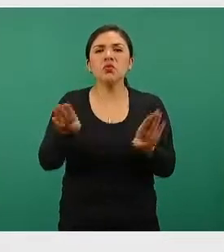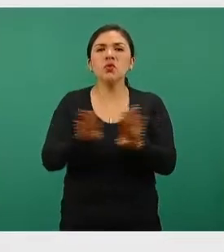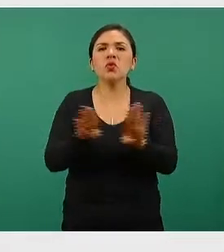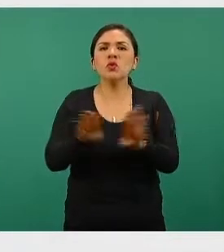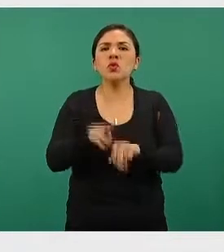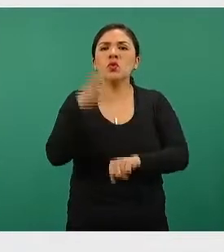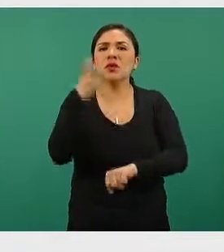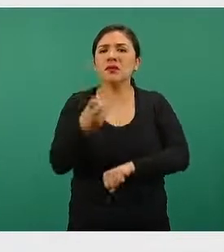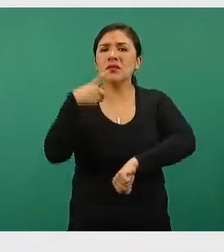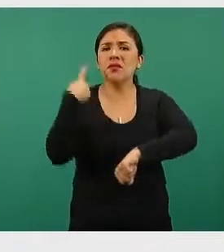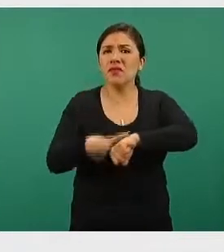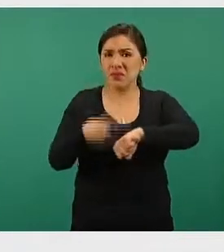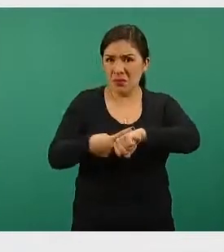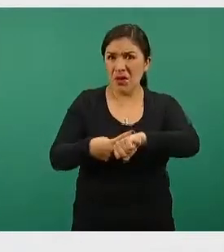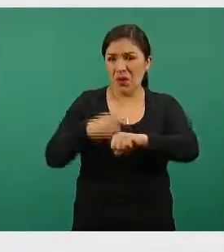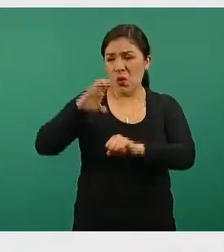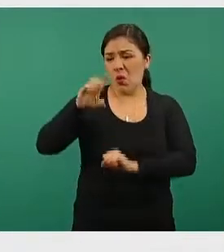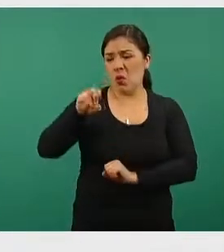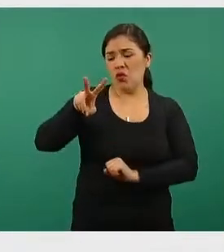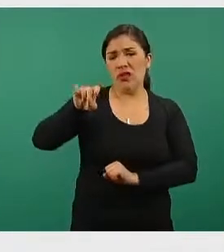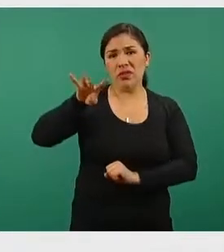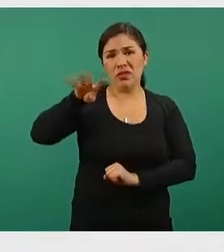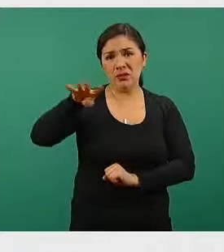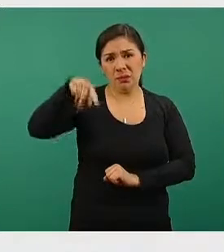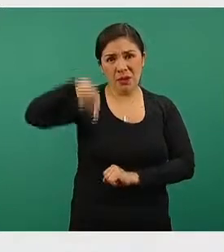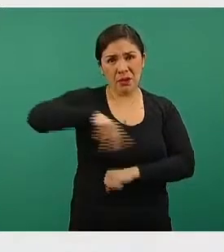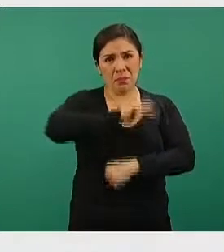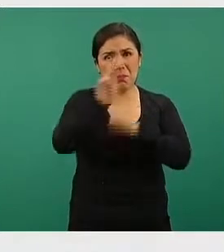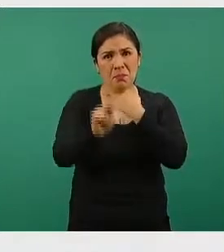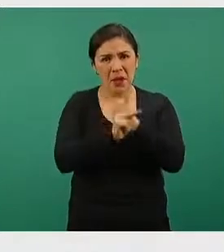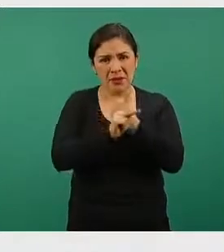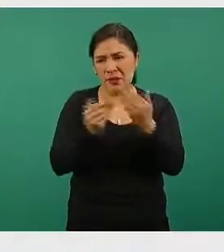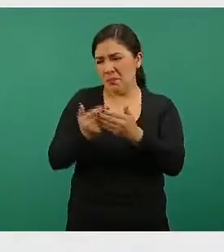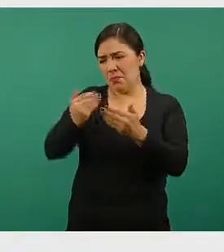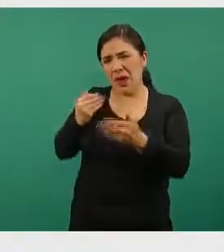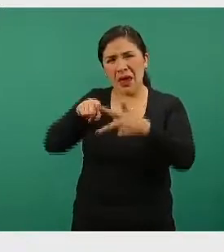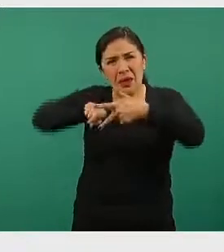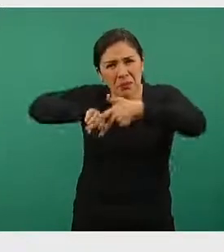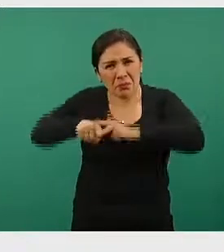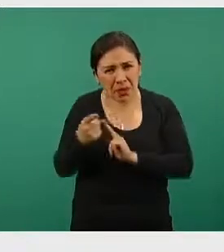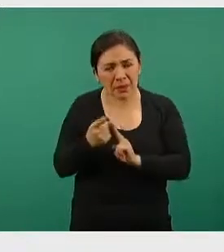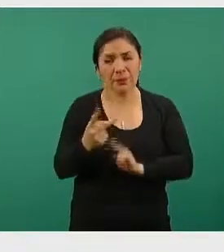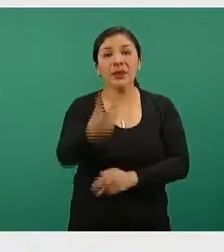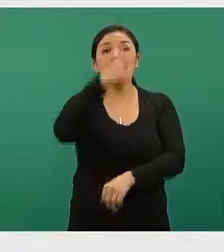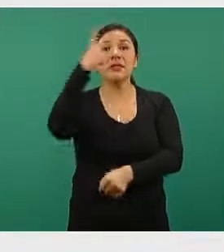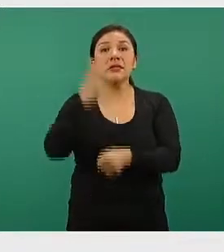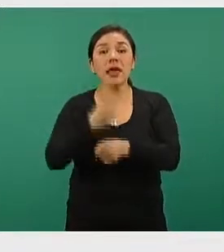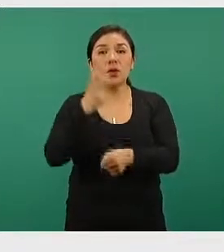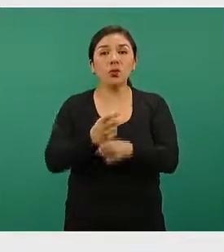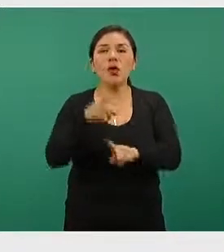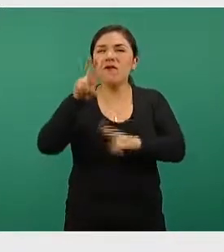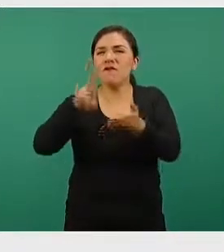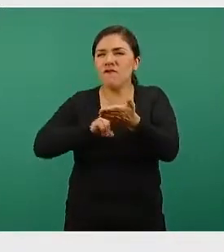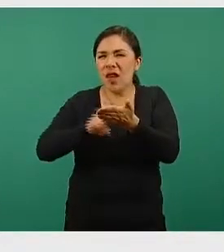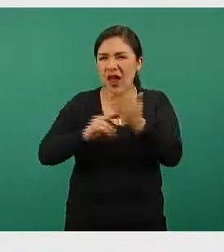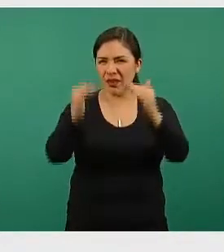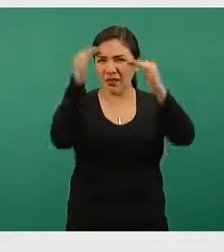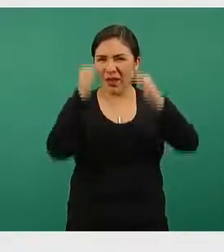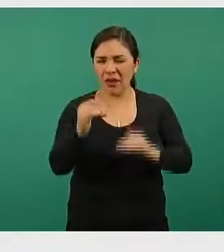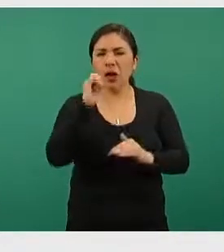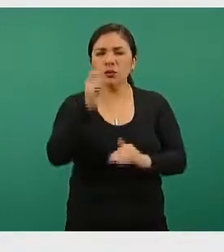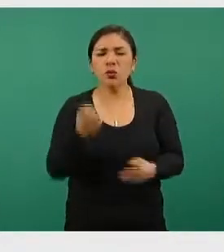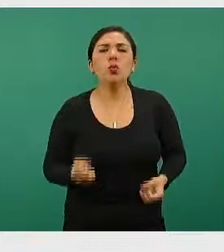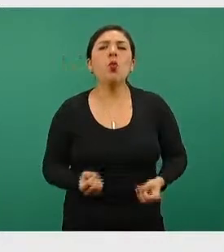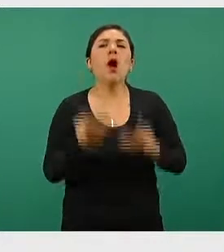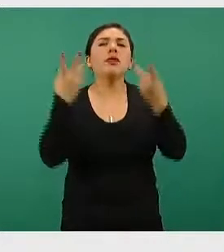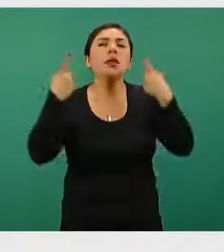de la epidemia de COVID-19 en el país desde sus inicios. La segunda, la de color verde, son el número de